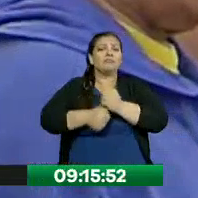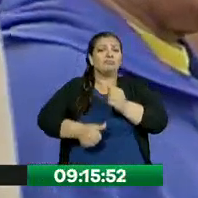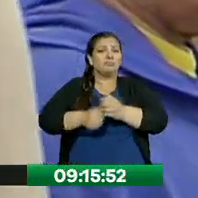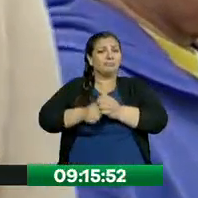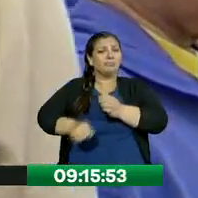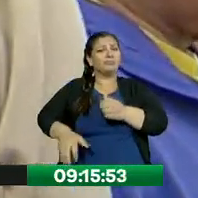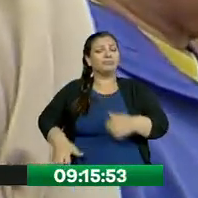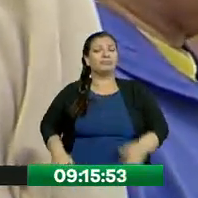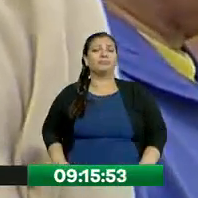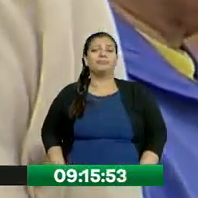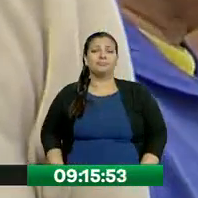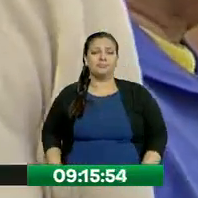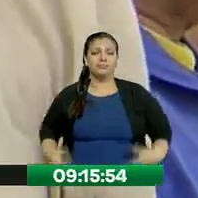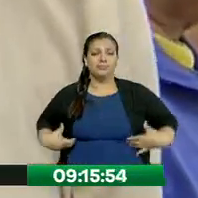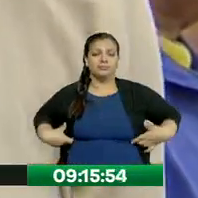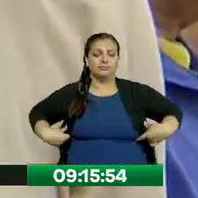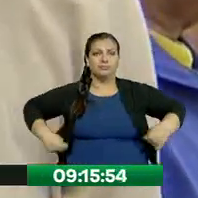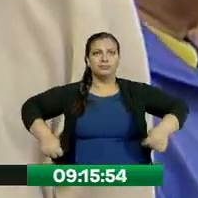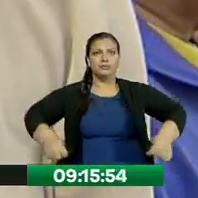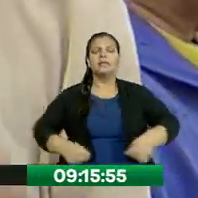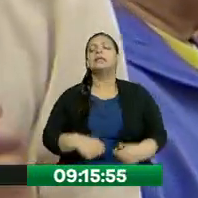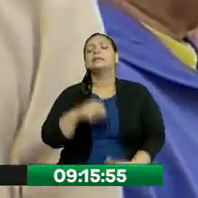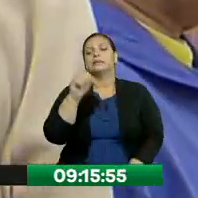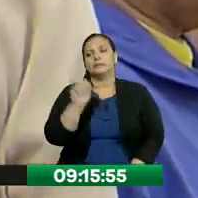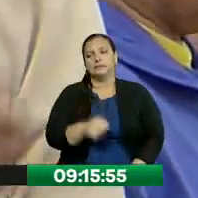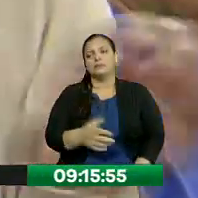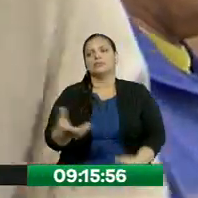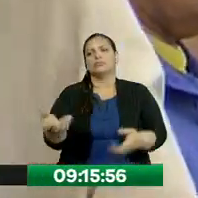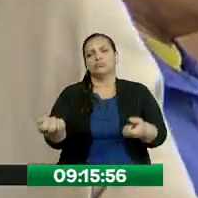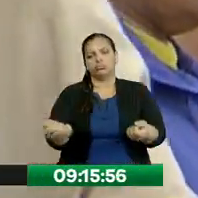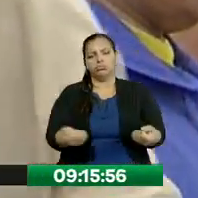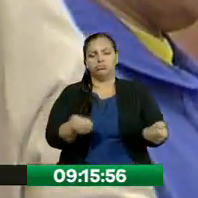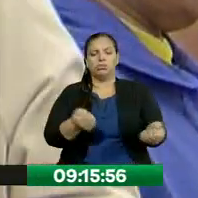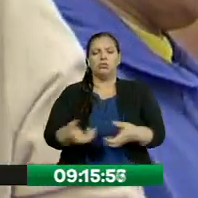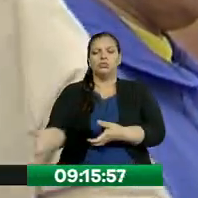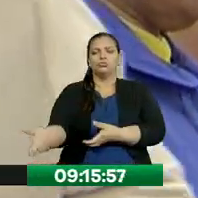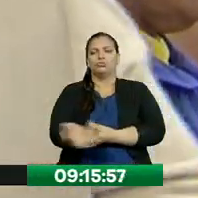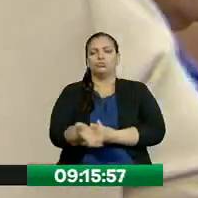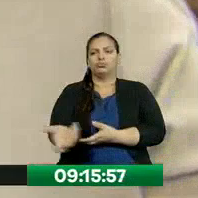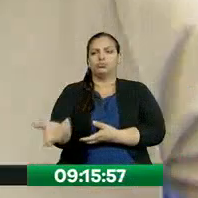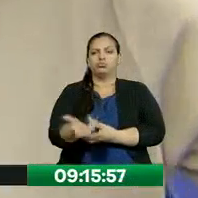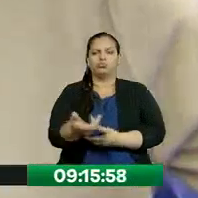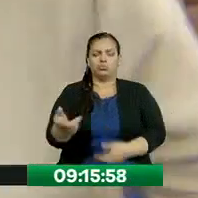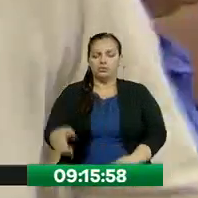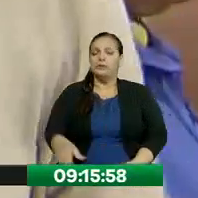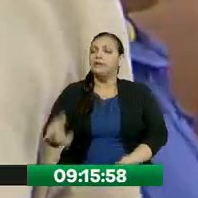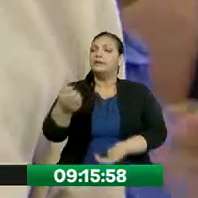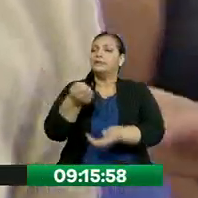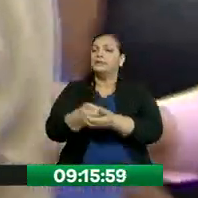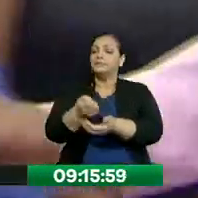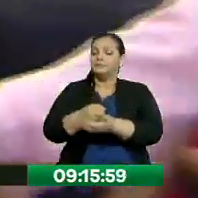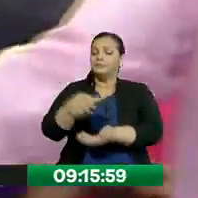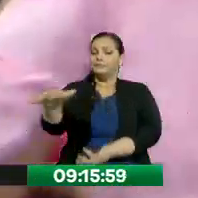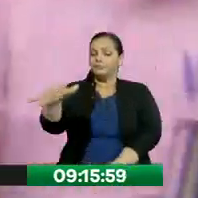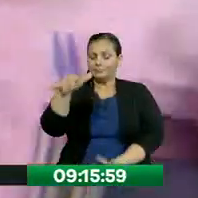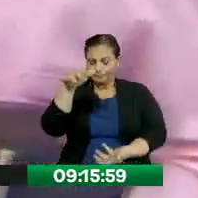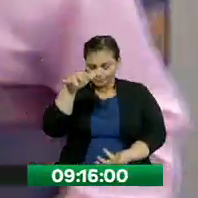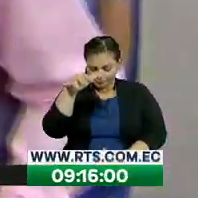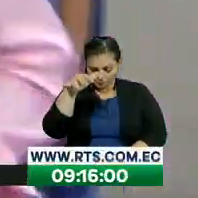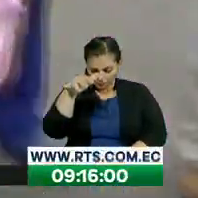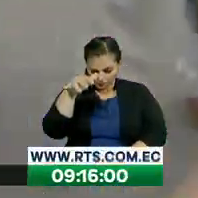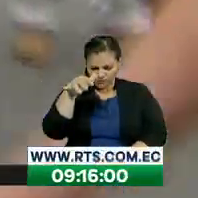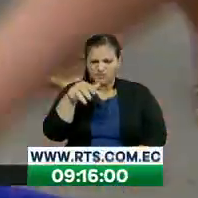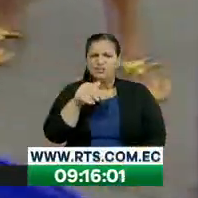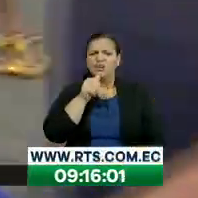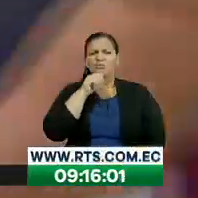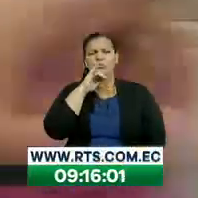tanquero sí ingresa hasta este punto. Sí viene, pero trae el agua sucia, pues. Mira ahí. Ahora, ustedes me decían, y vamos